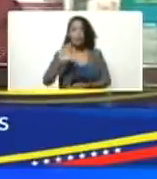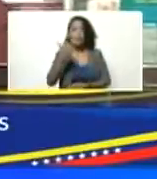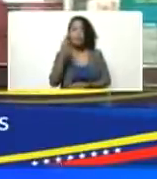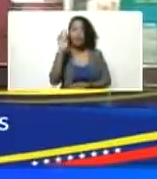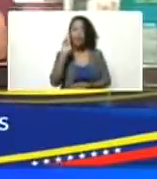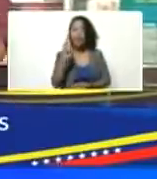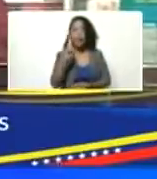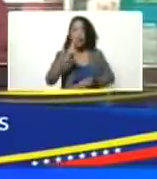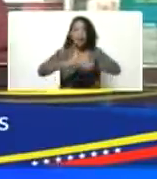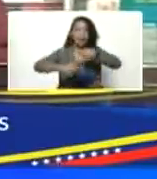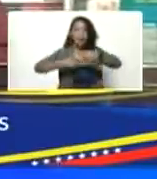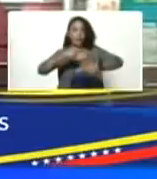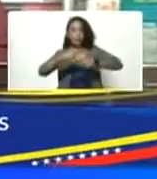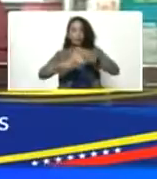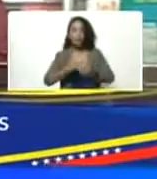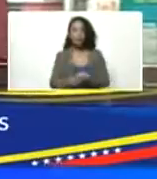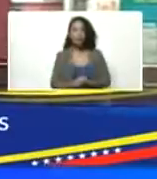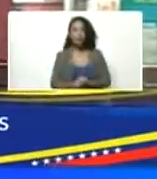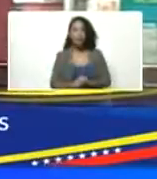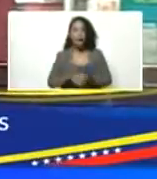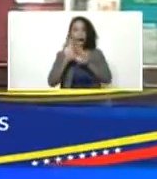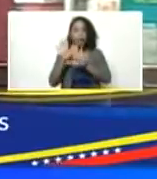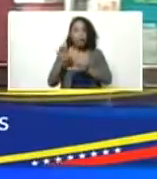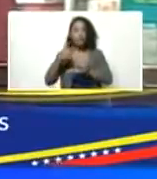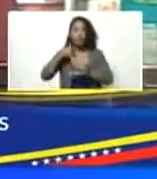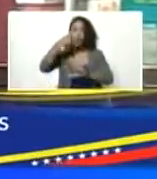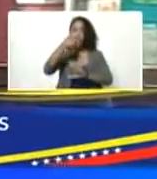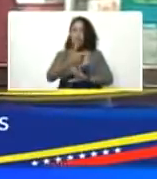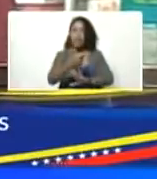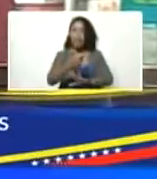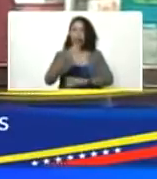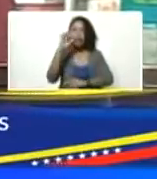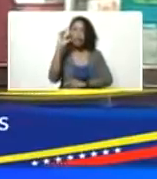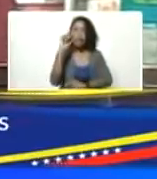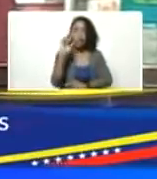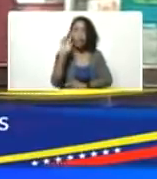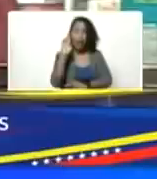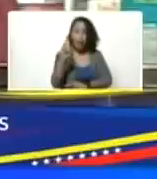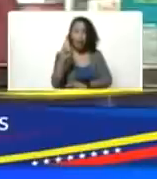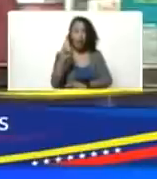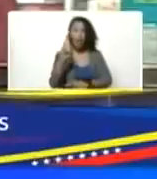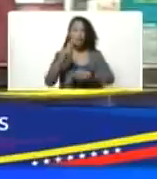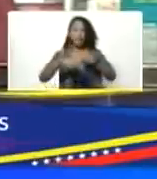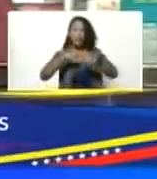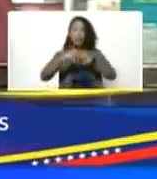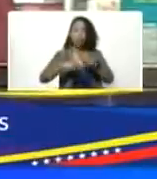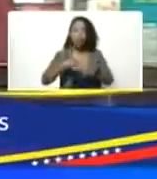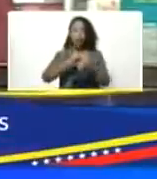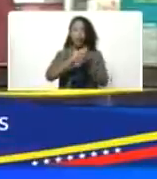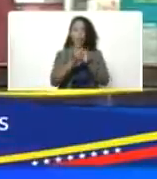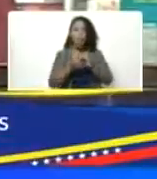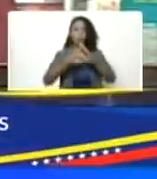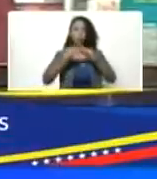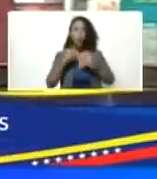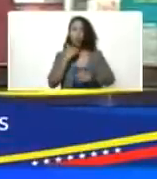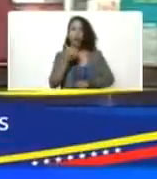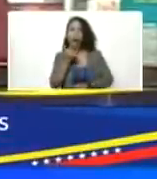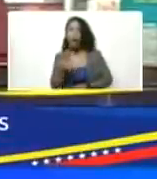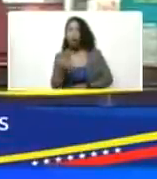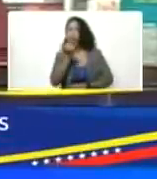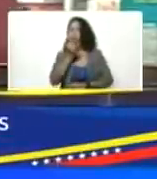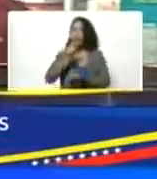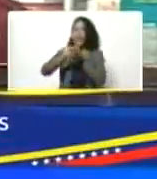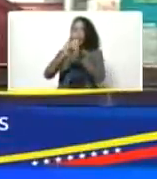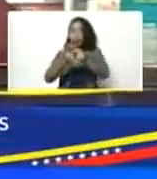R, revolucionar, así la conjugué, la R de revolucionar, de cambiar todo lo que haya que cambiar,